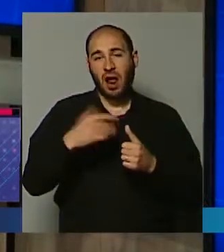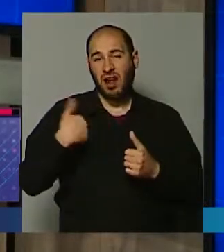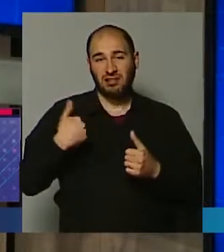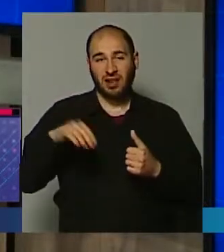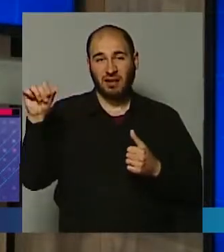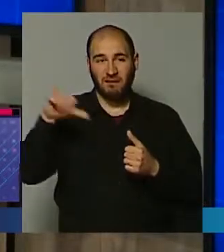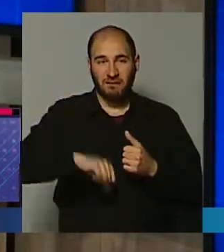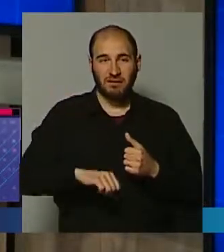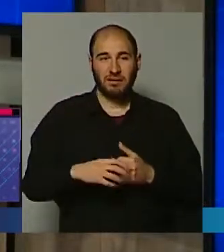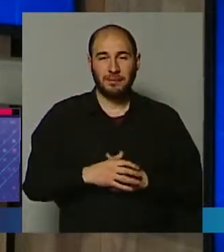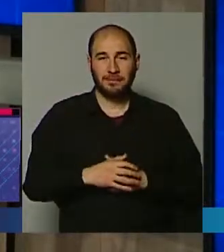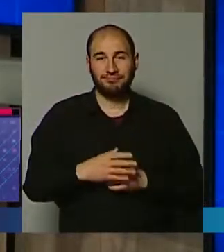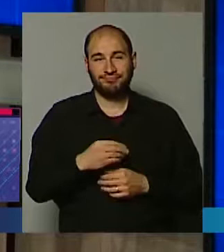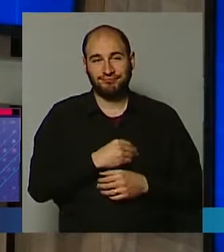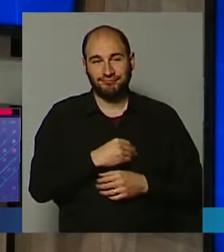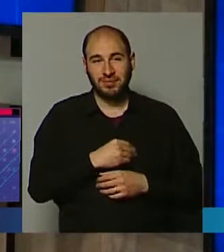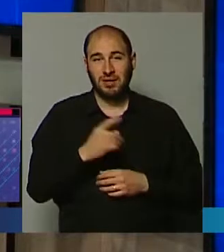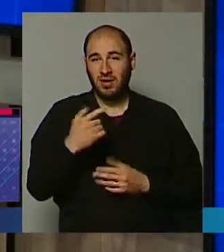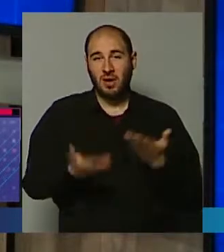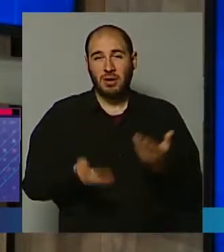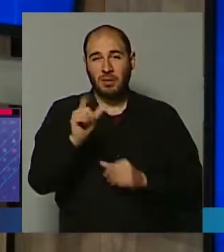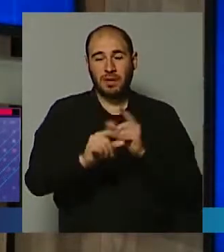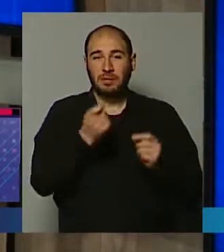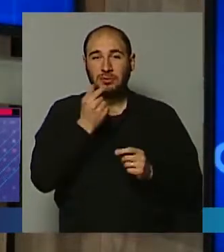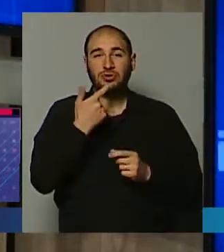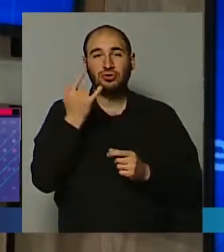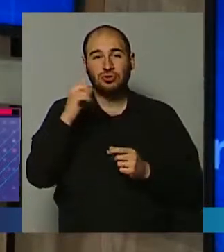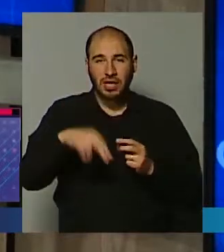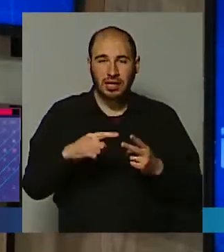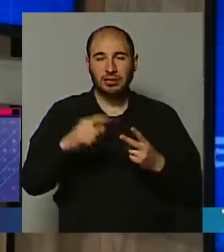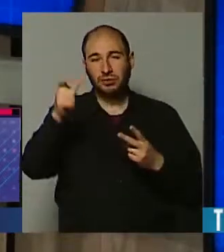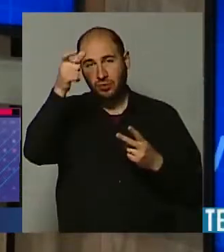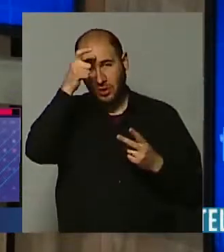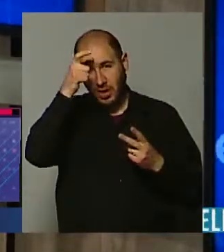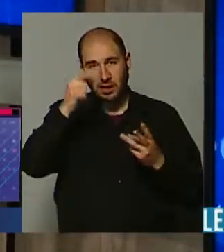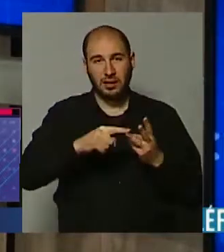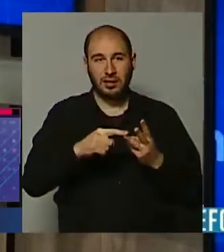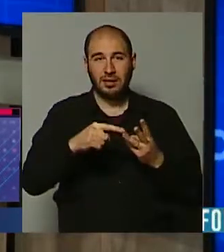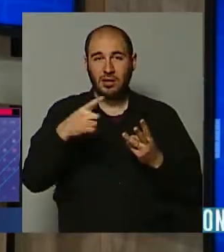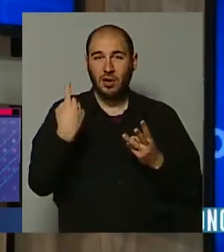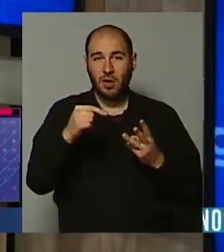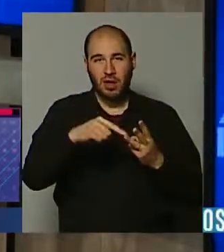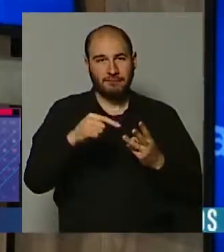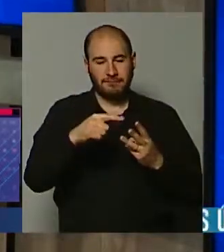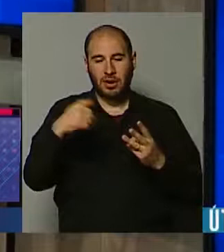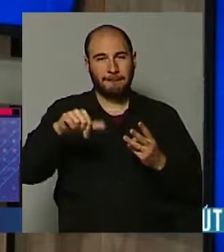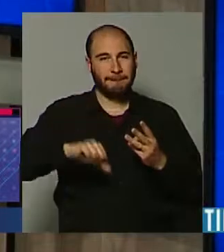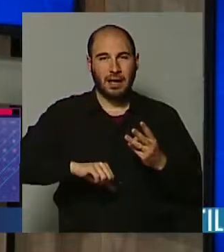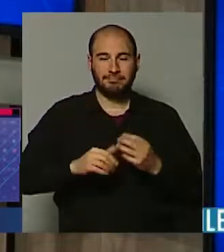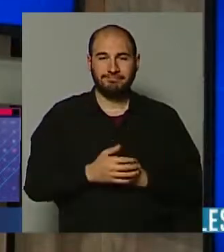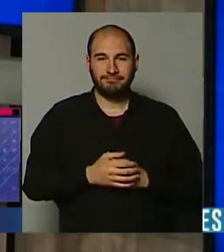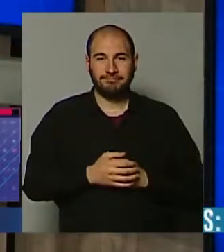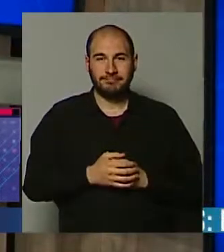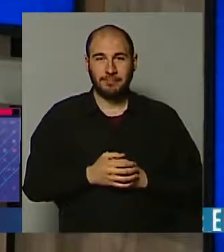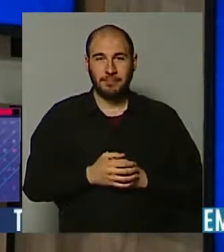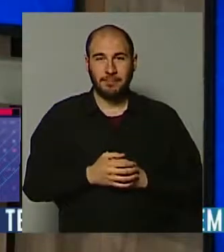Argentina, es decir que lamentablemente nos compara con países como Sudán, como Turquía, y esto para nosotros es sumamente malo. Donde